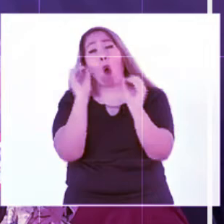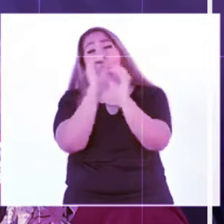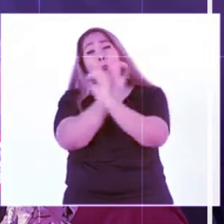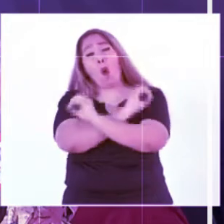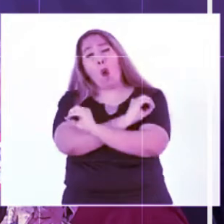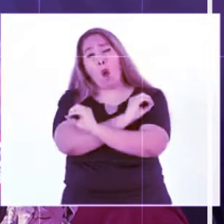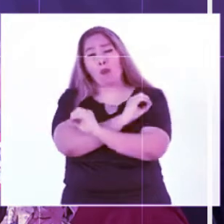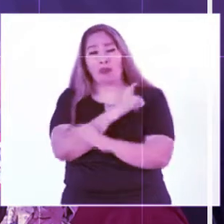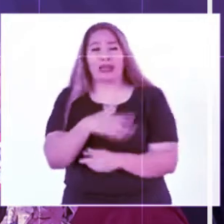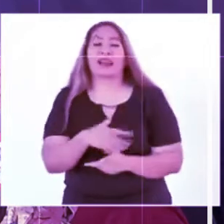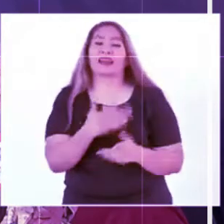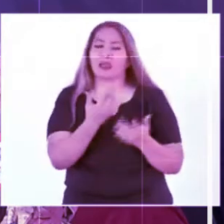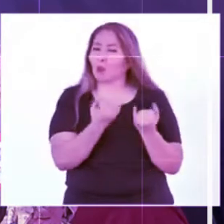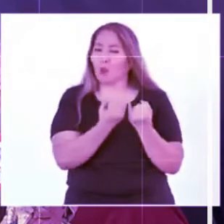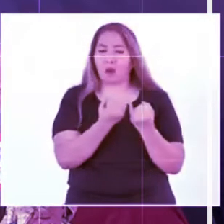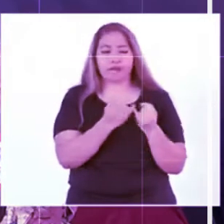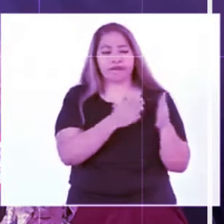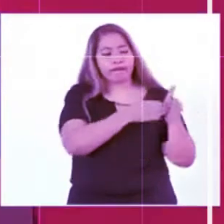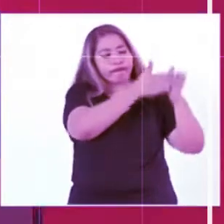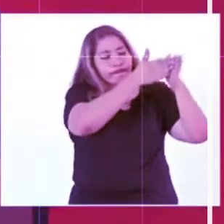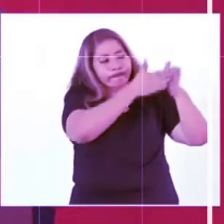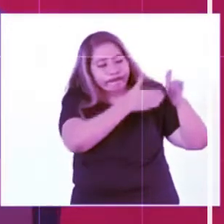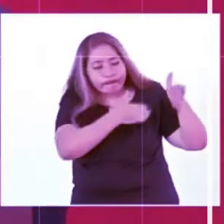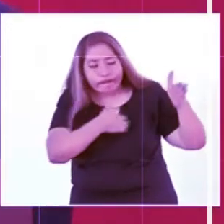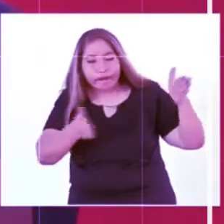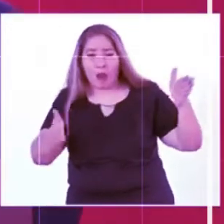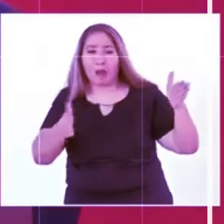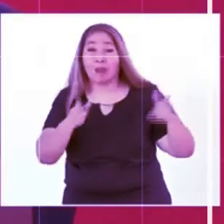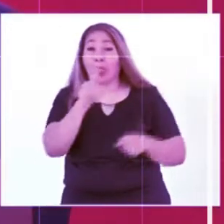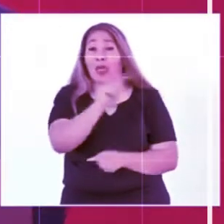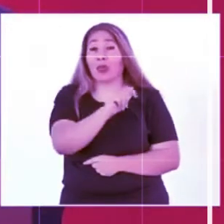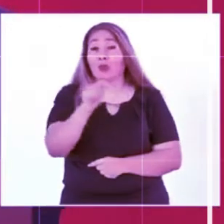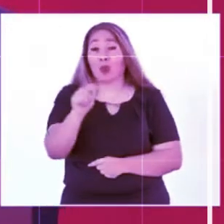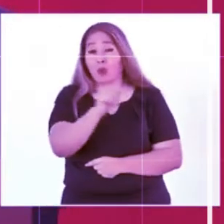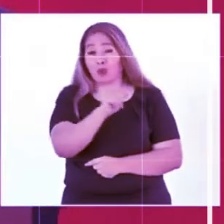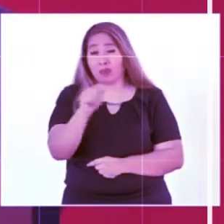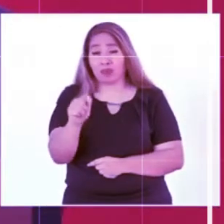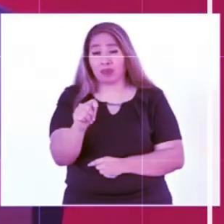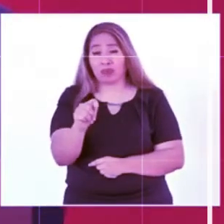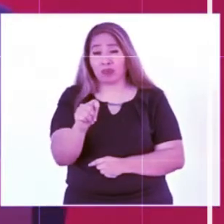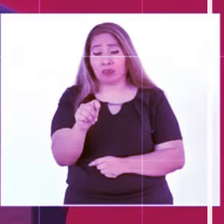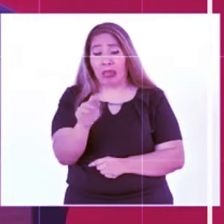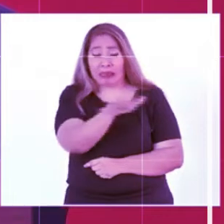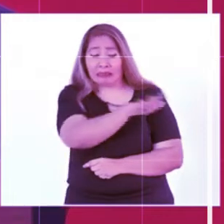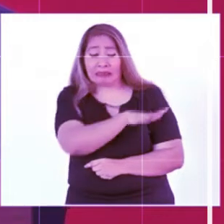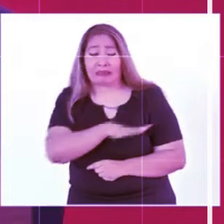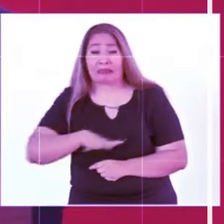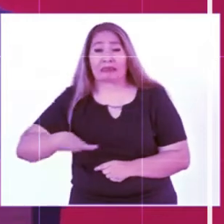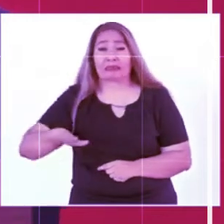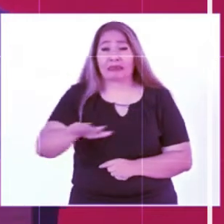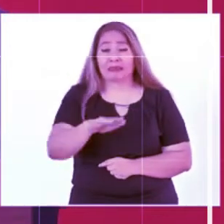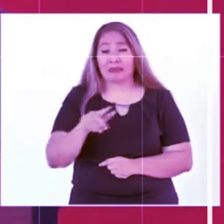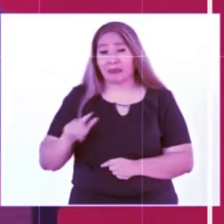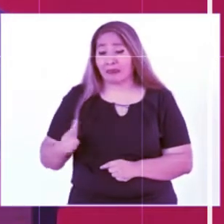Así ha sido la vida pública de Torreón y de la comarca lagunera.